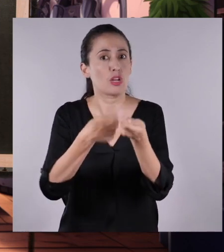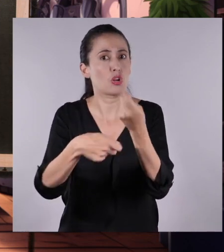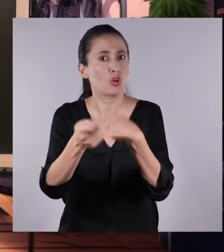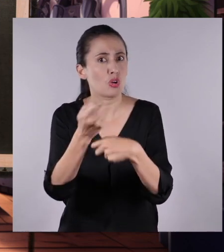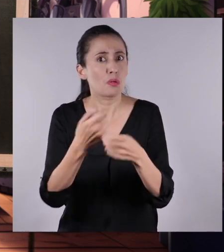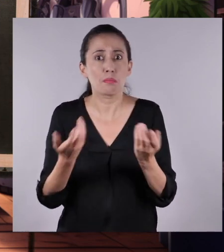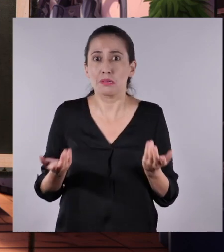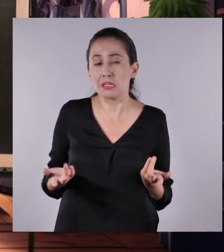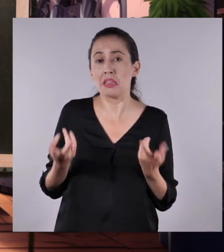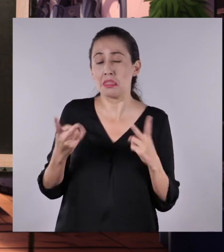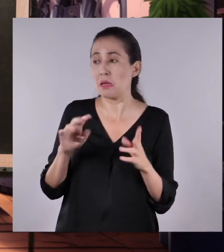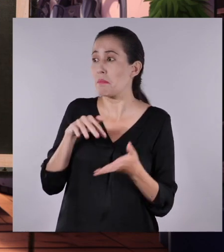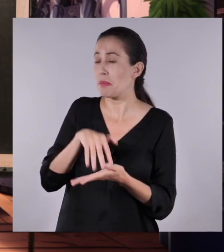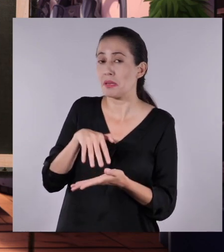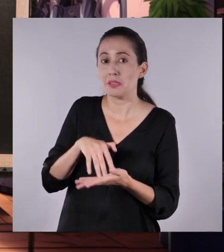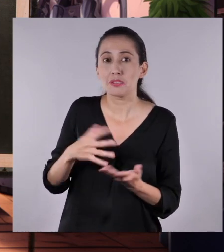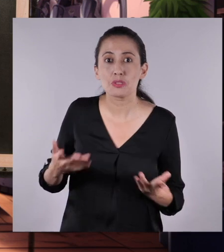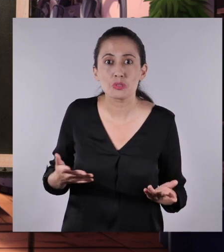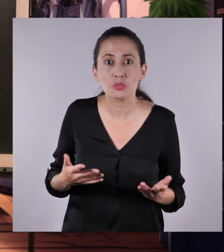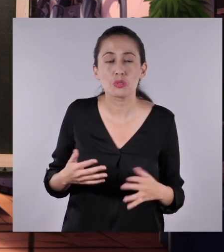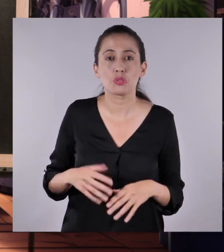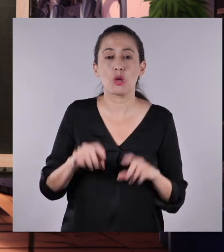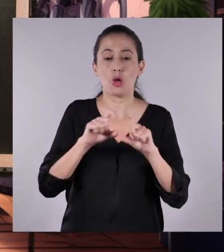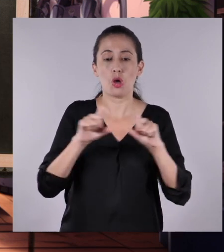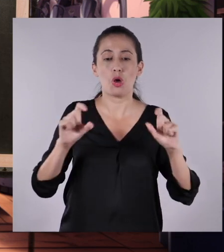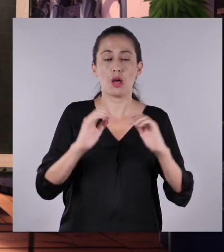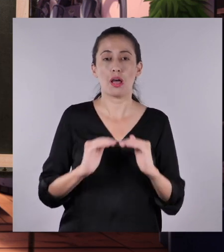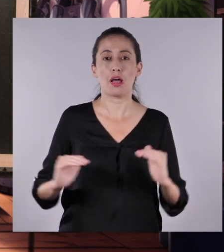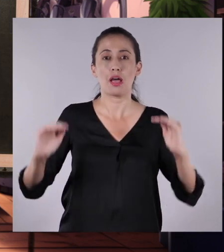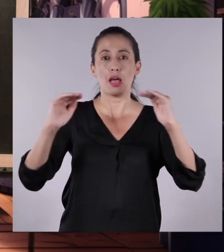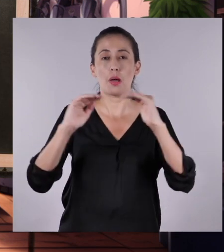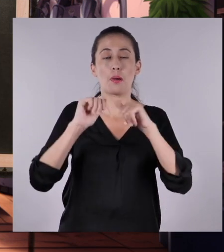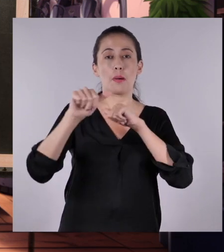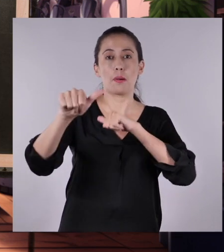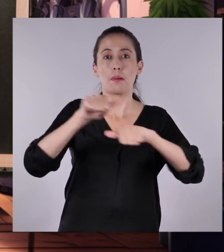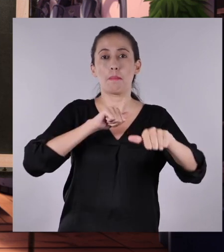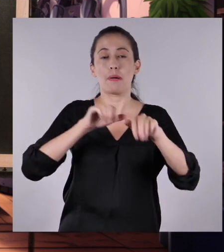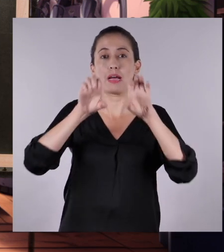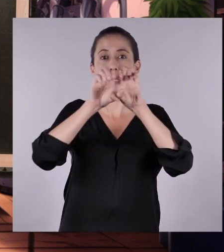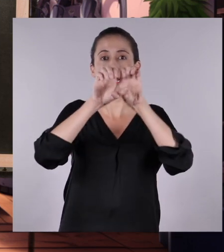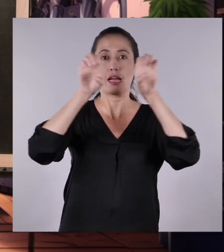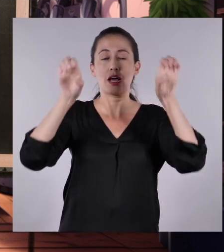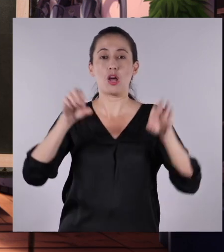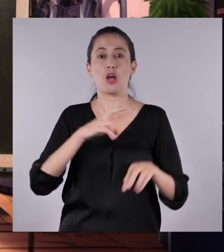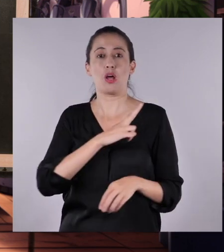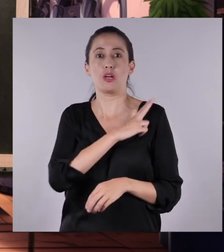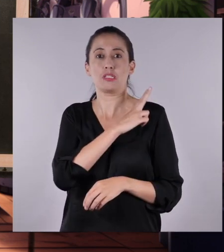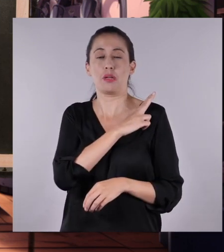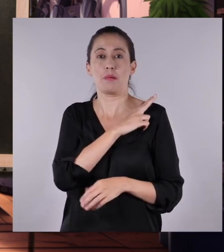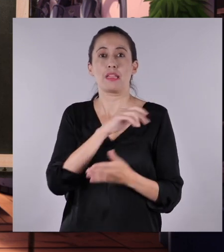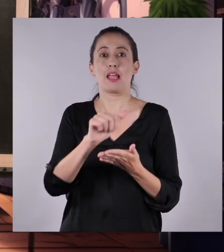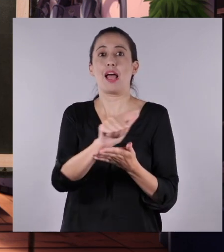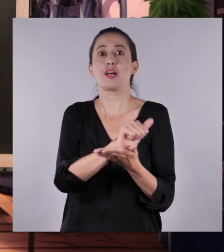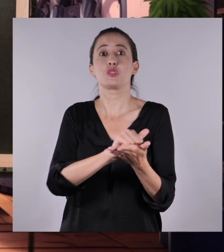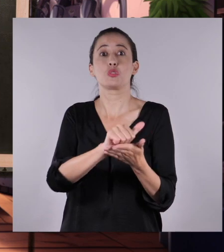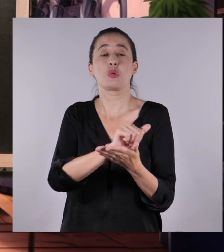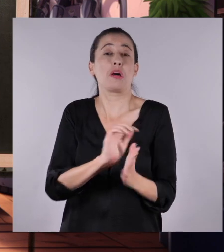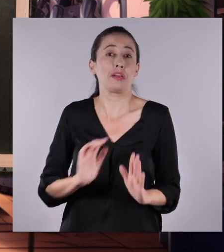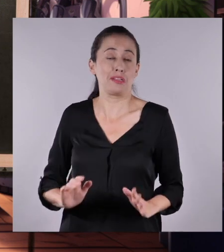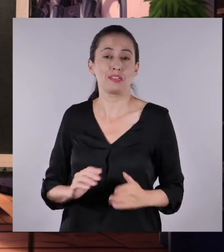ingeniero comercial. ¿Ya? ¿Qué tal, ah? Además de un máster en administración de empresas en la Universidad de La